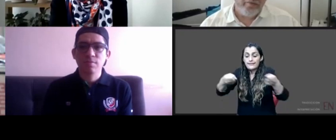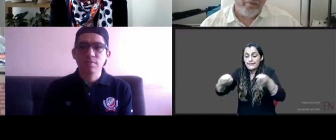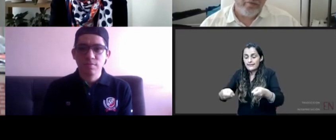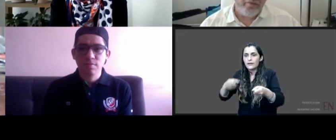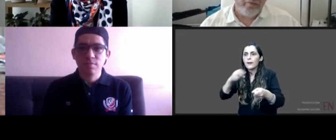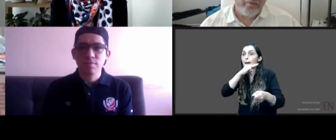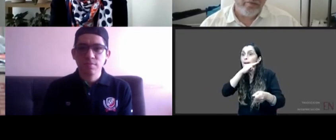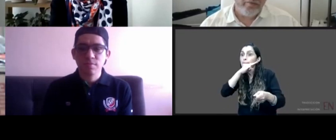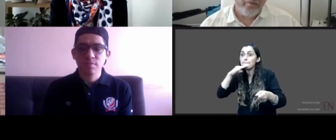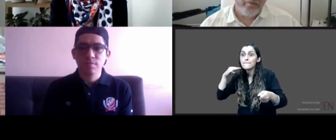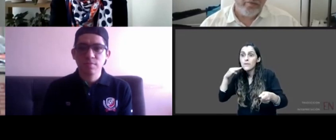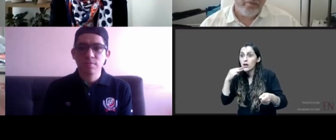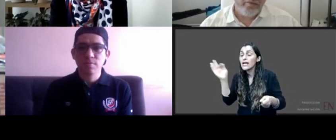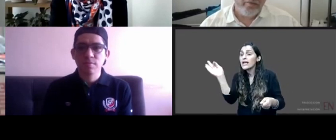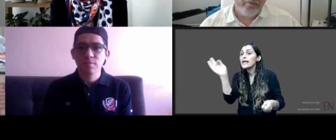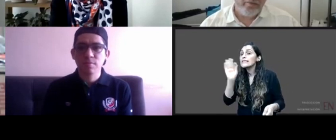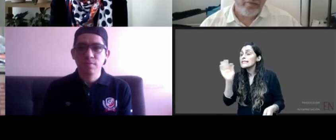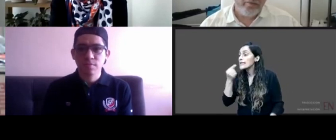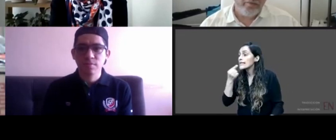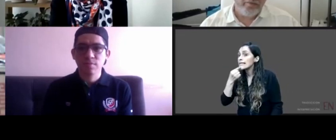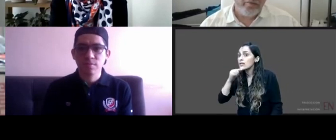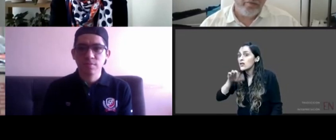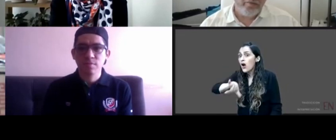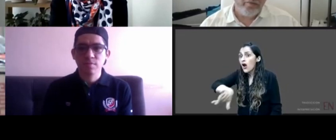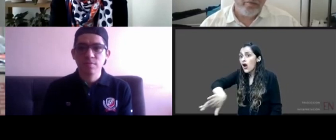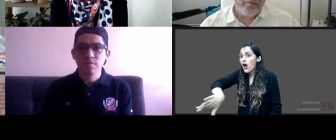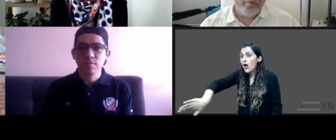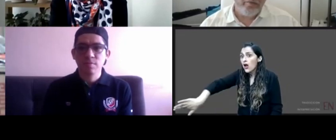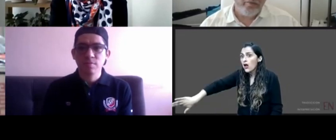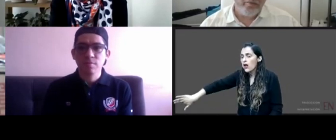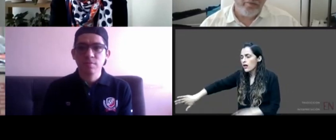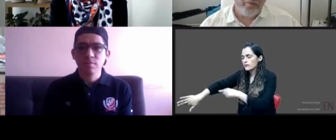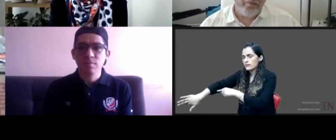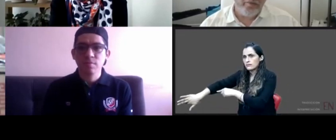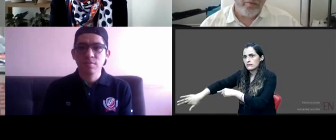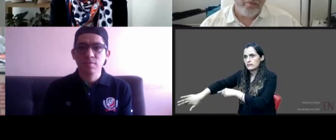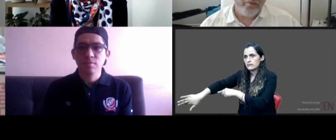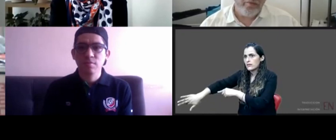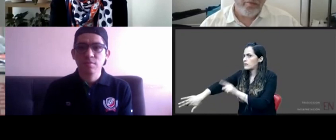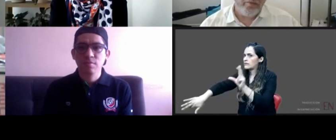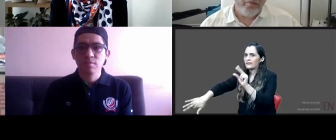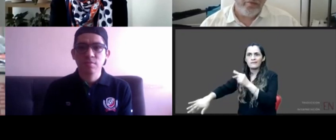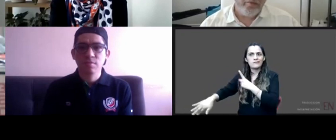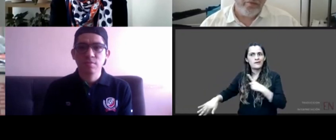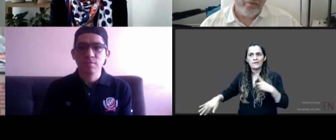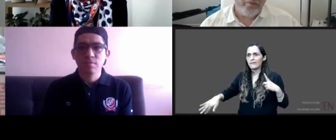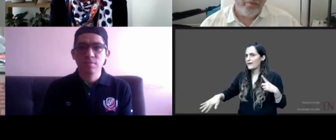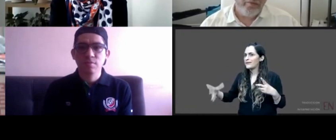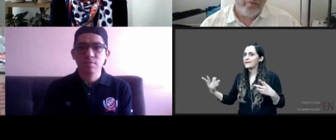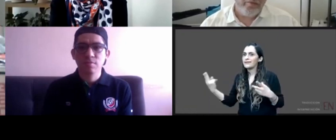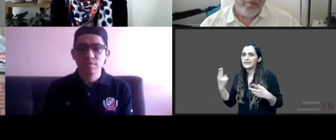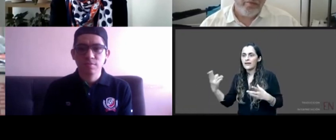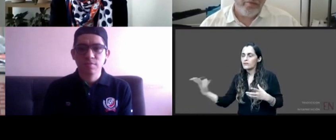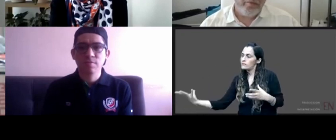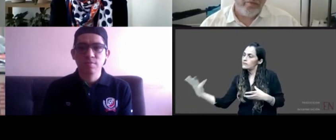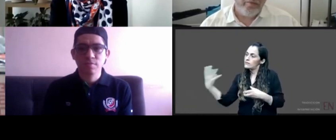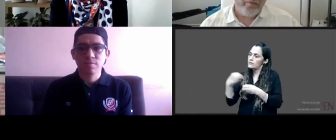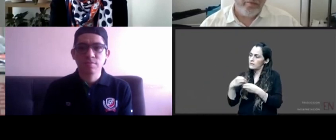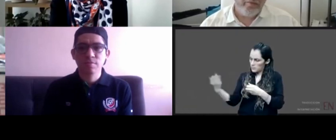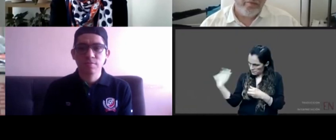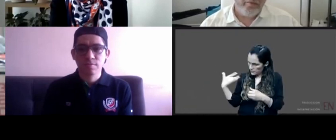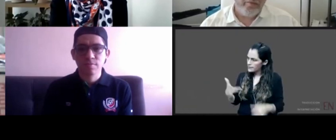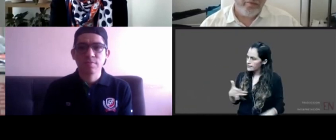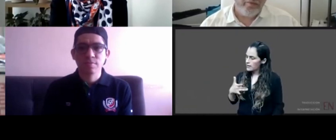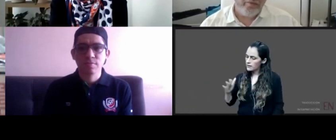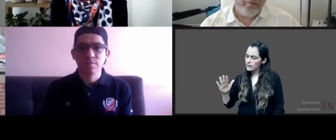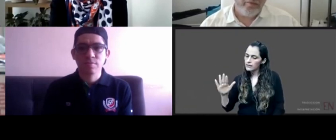no lo hacemos, quiere decir que los estamos excluyendo, no los estamos incluyendo. Entonces, si no